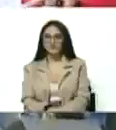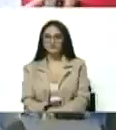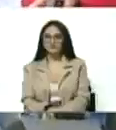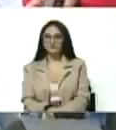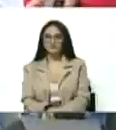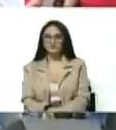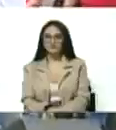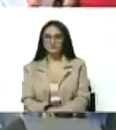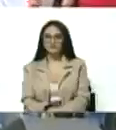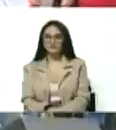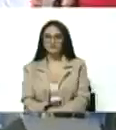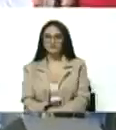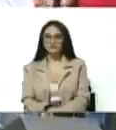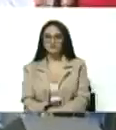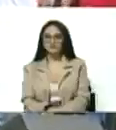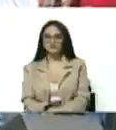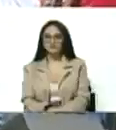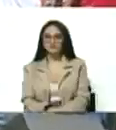Seguidamente,